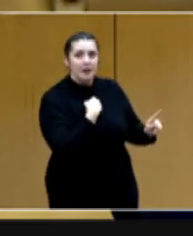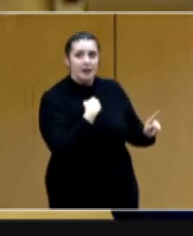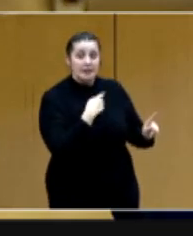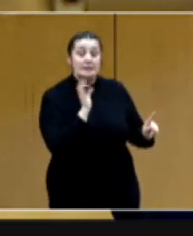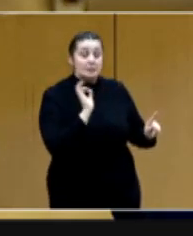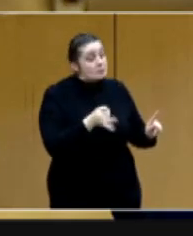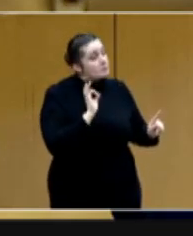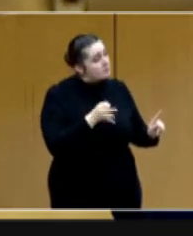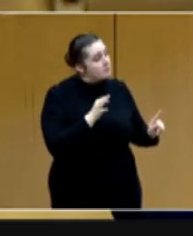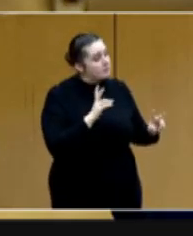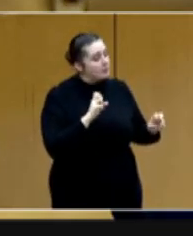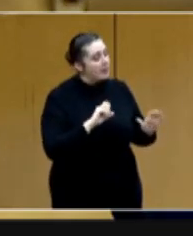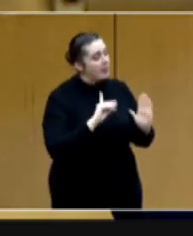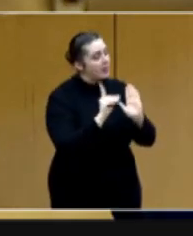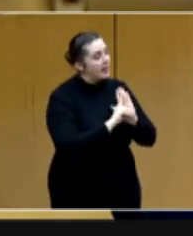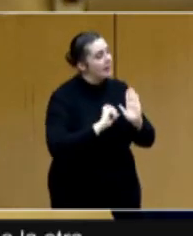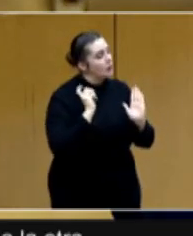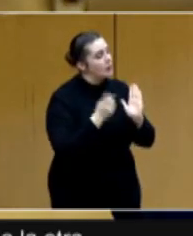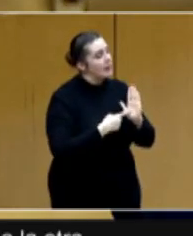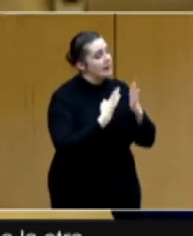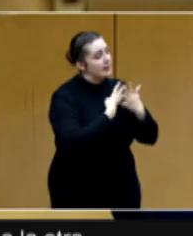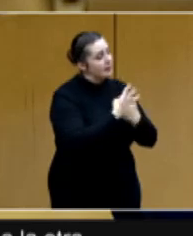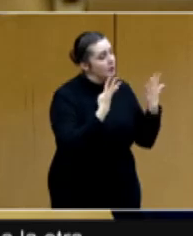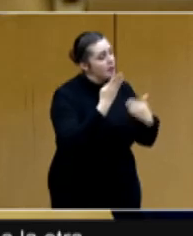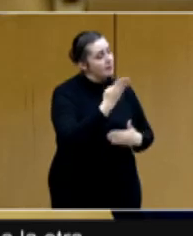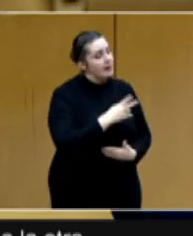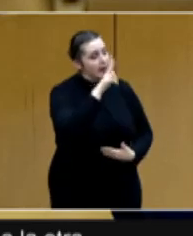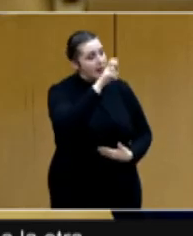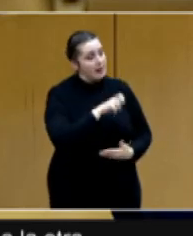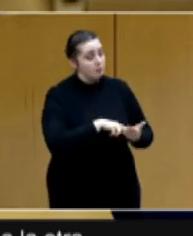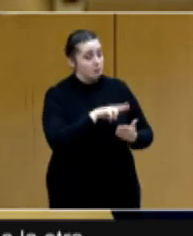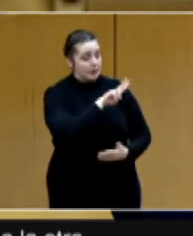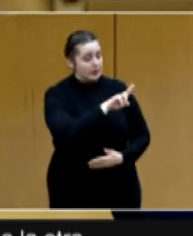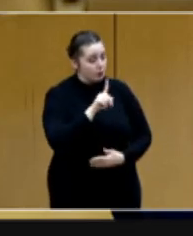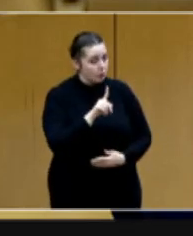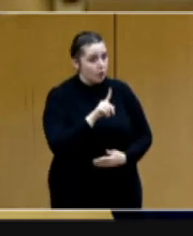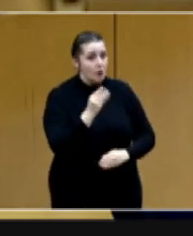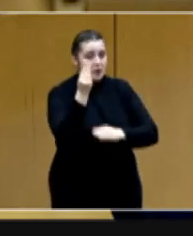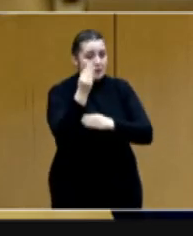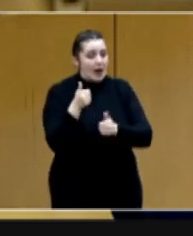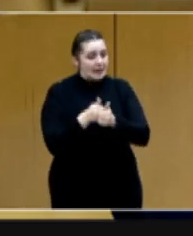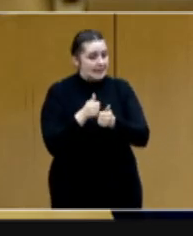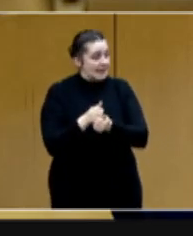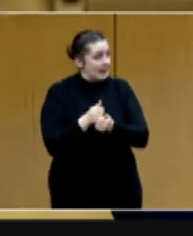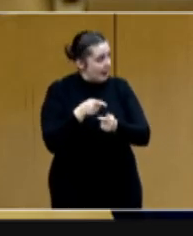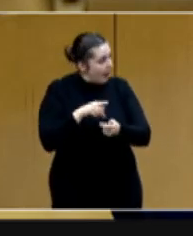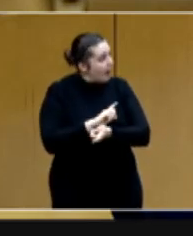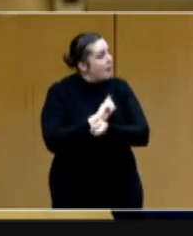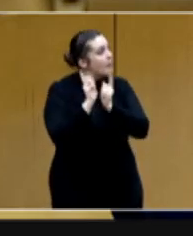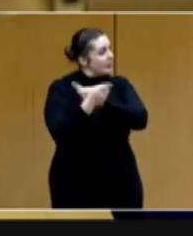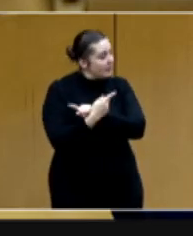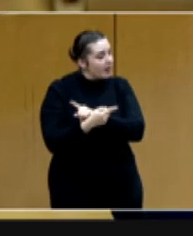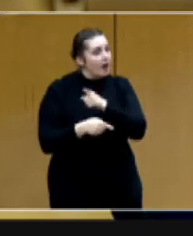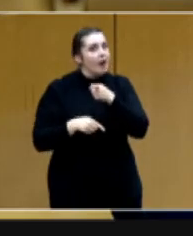decreto ley 19/2021 que cambió solamente la figura de la existencia allí en ese momento puede